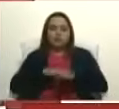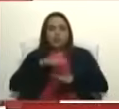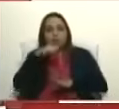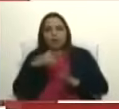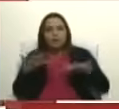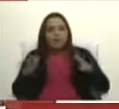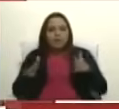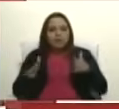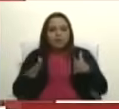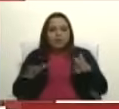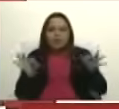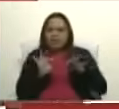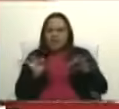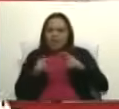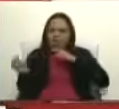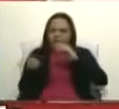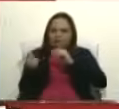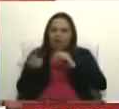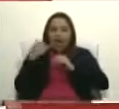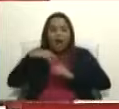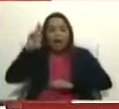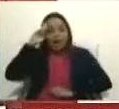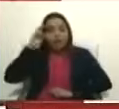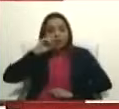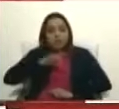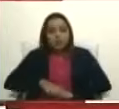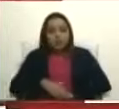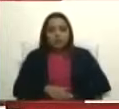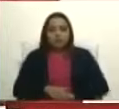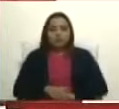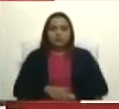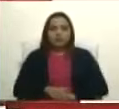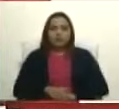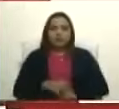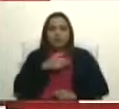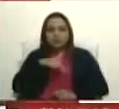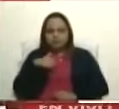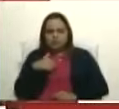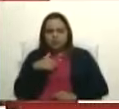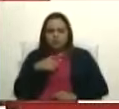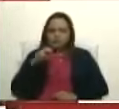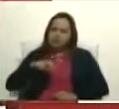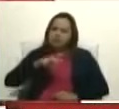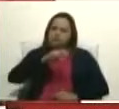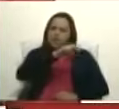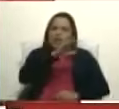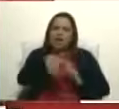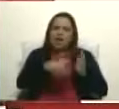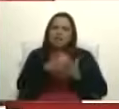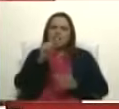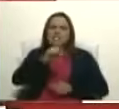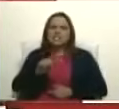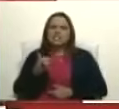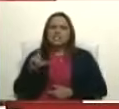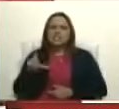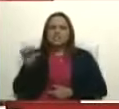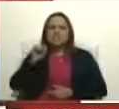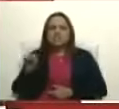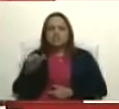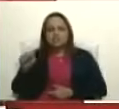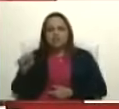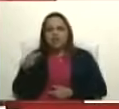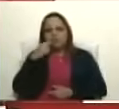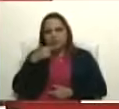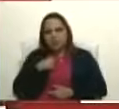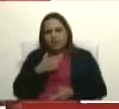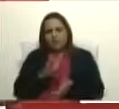Y además tenemos razones históricas. Ayer me decía, cuando íbamos subiendo a la Silsa, me decía la compañera